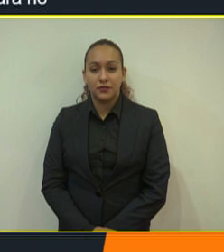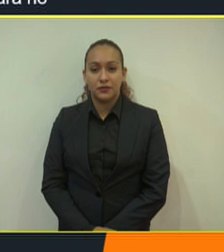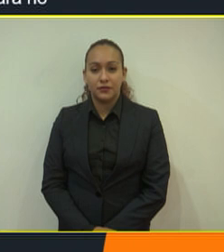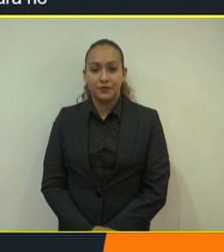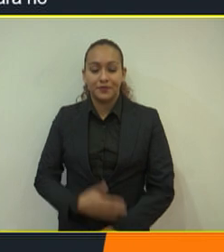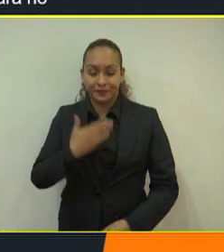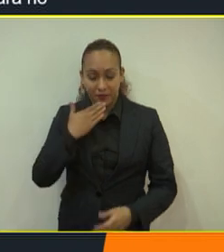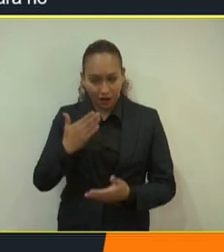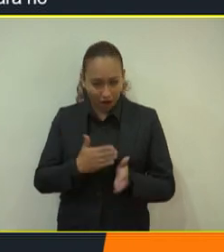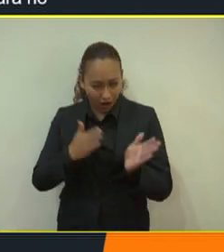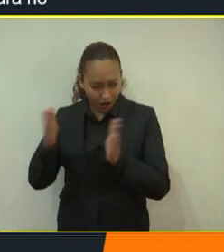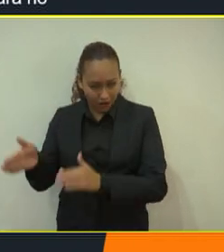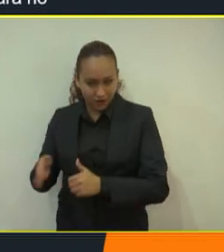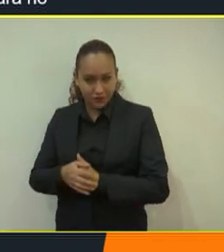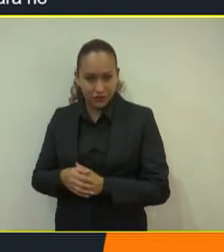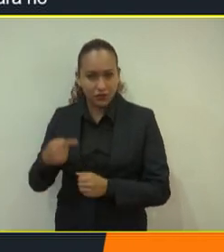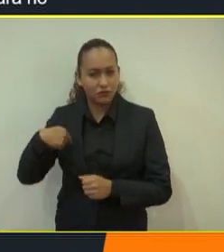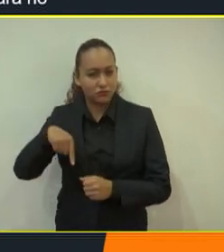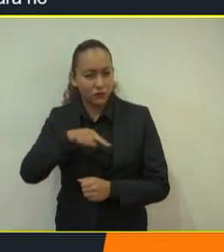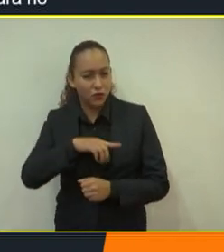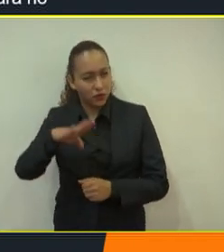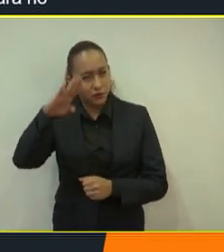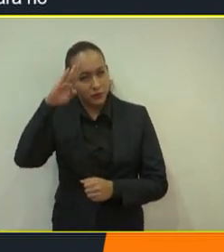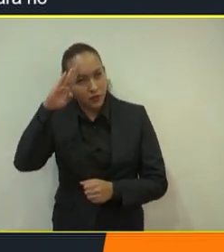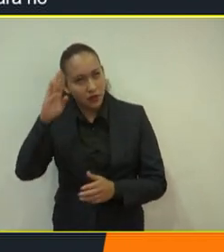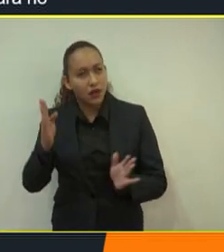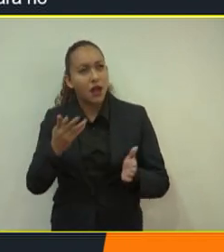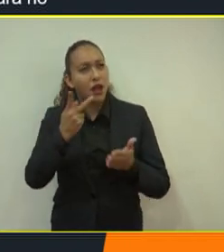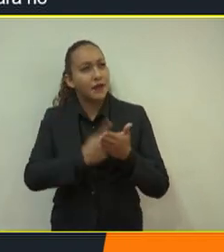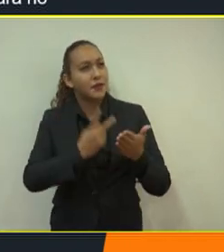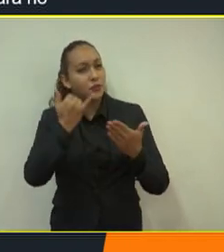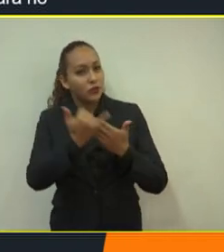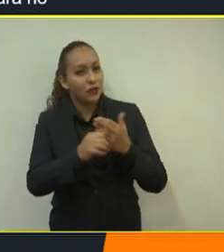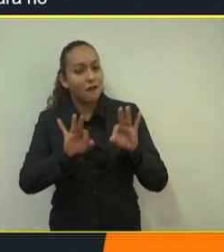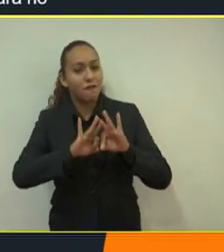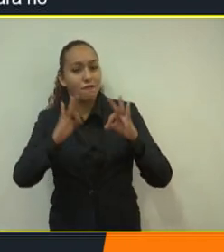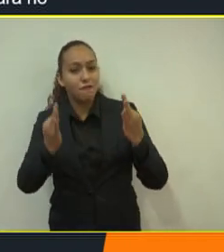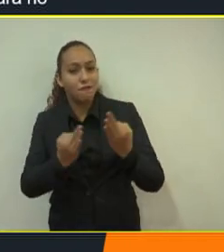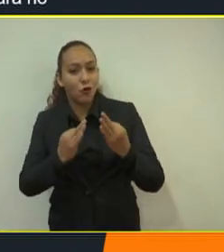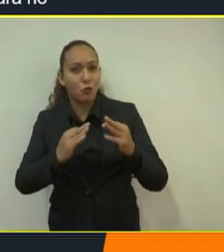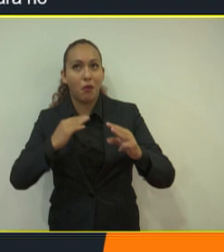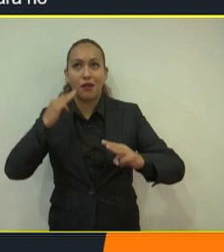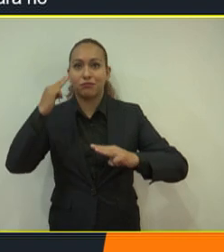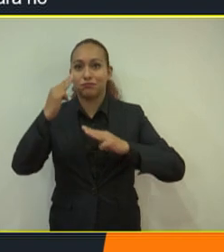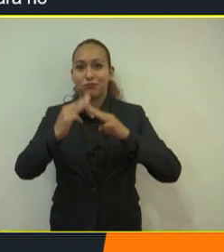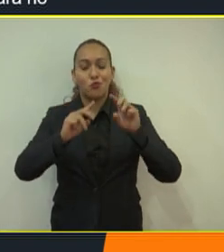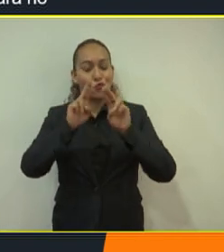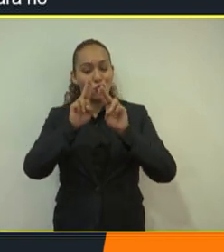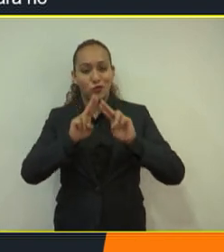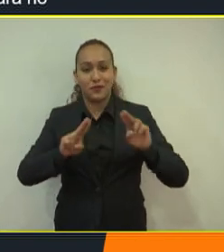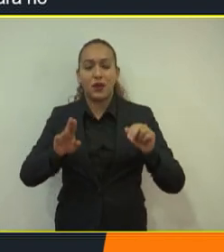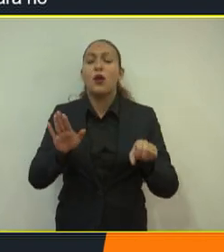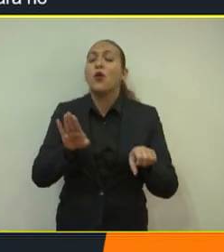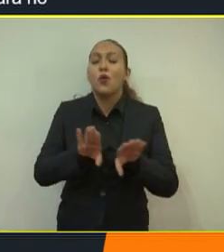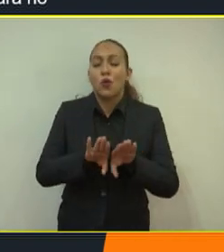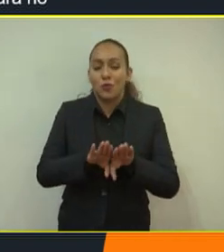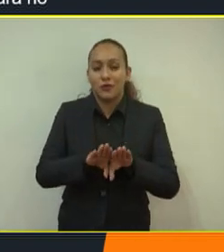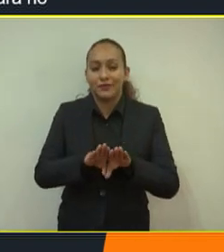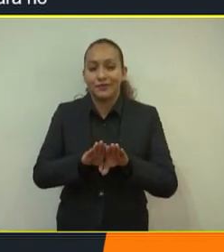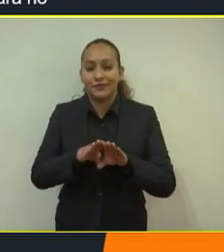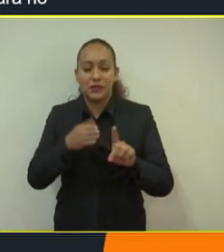Bueno, por otro lado, buscamos abordar dentro de nuestro proyecto el diseño universal, que tiene como